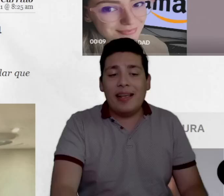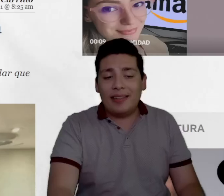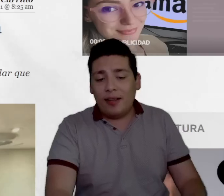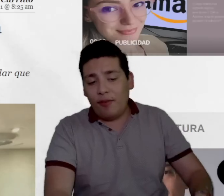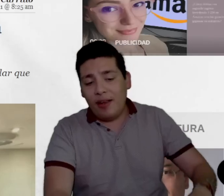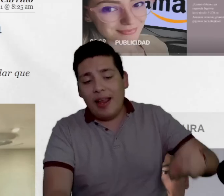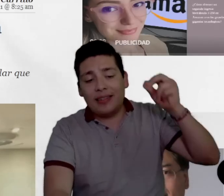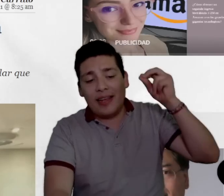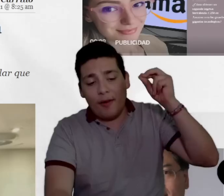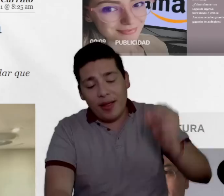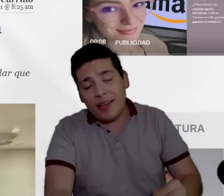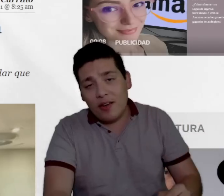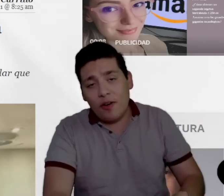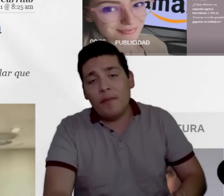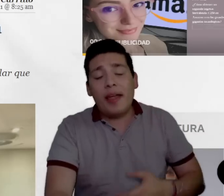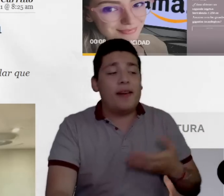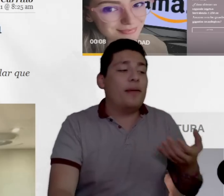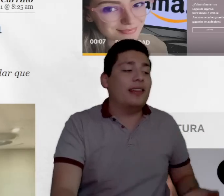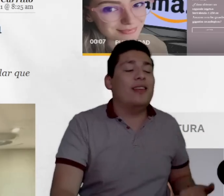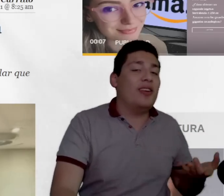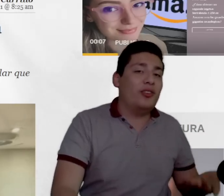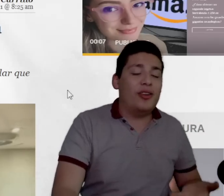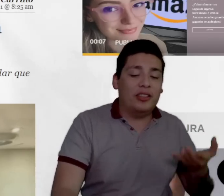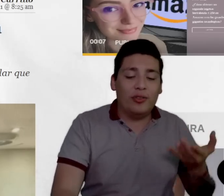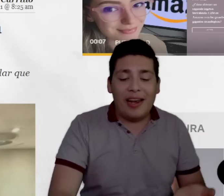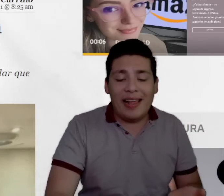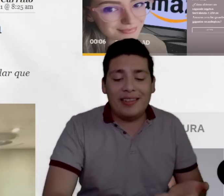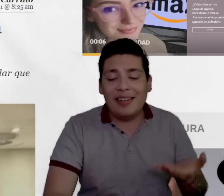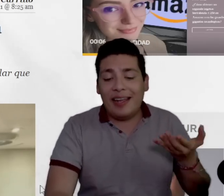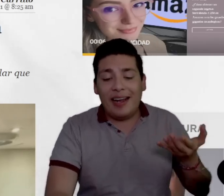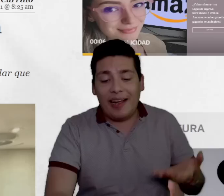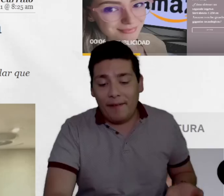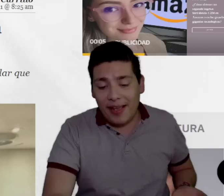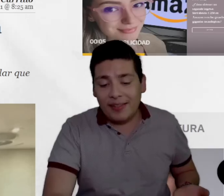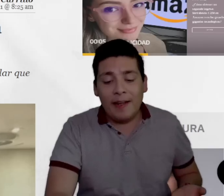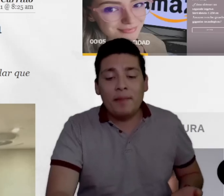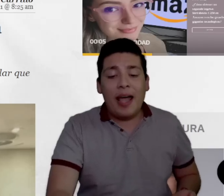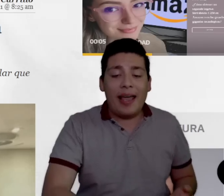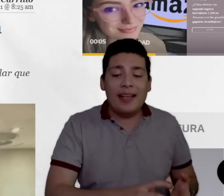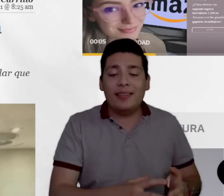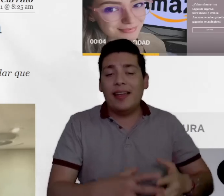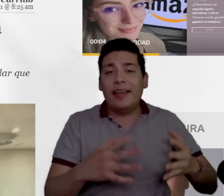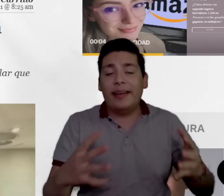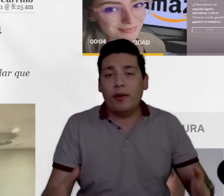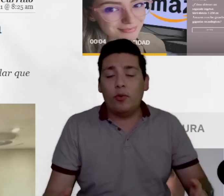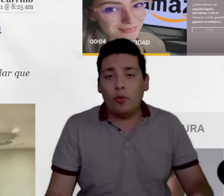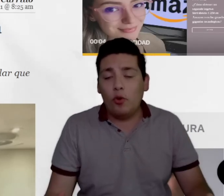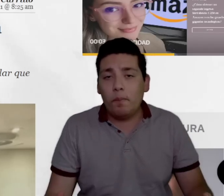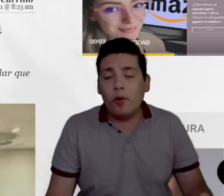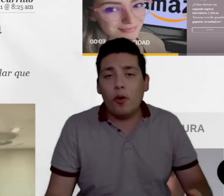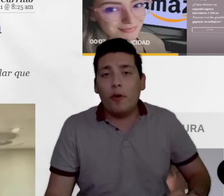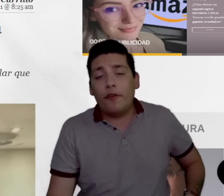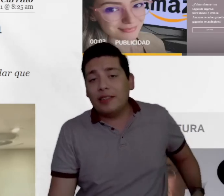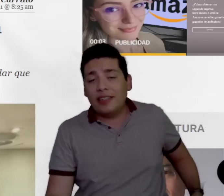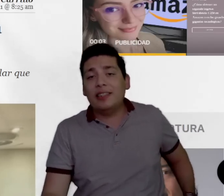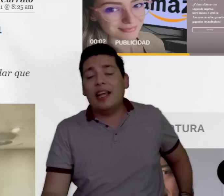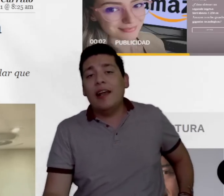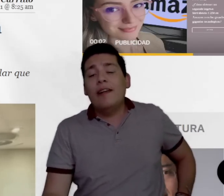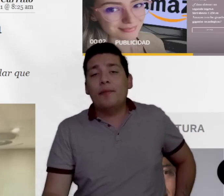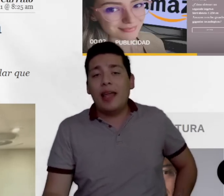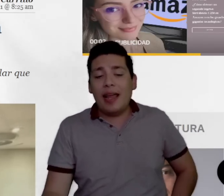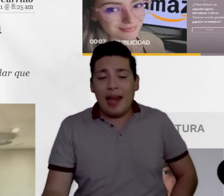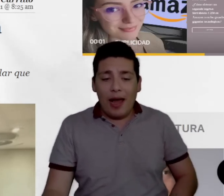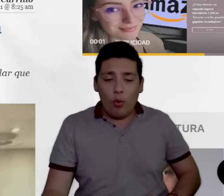de estas filas. En México, el Partido Acción Nacional es el que encabeza a este grupo